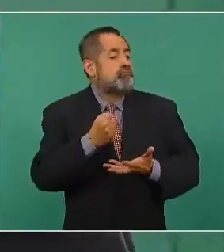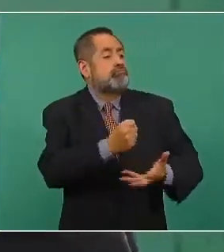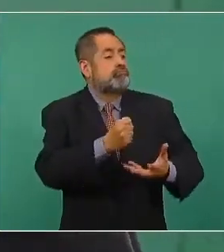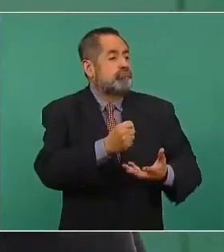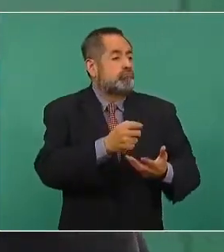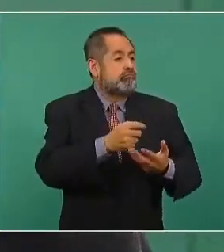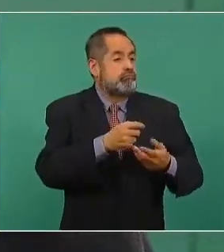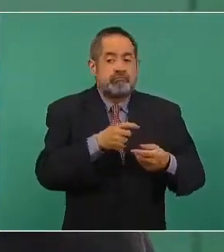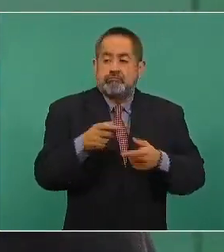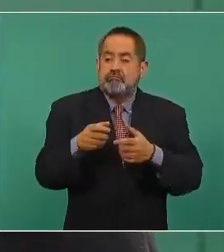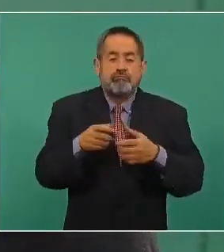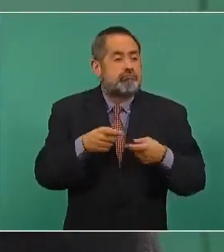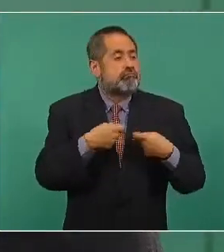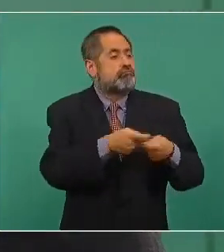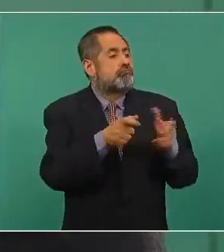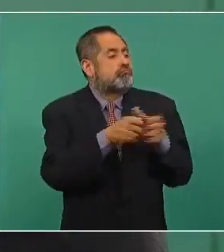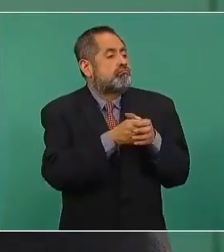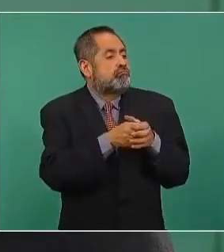las minorías.